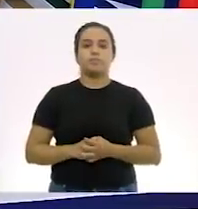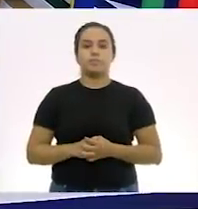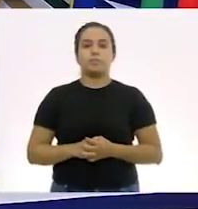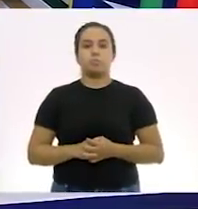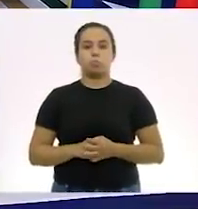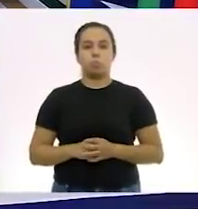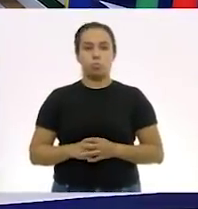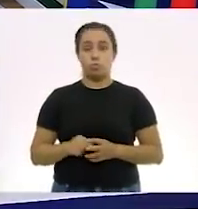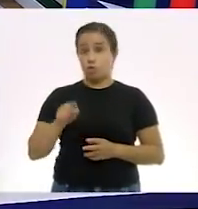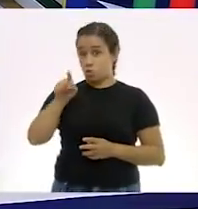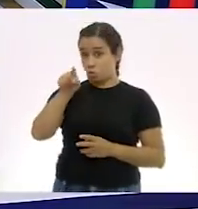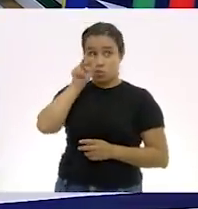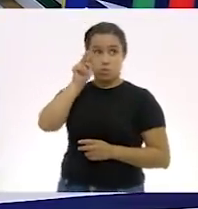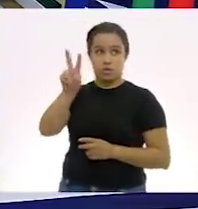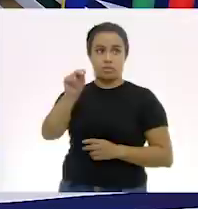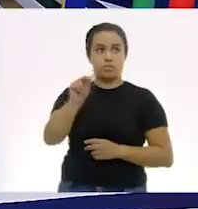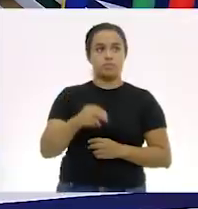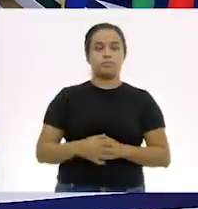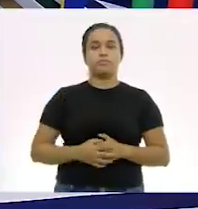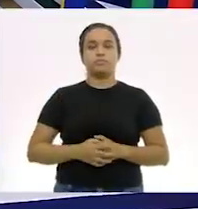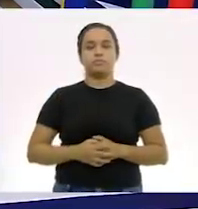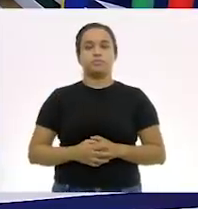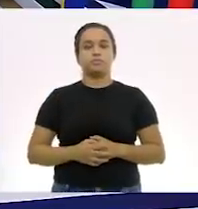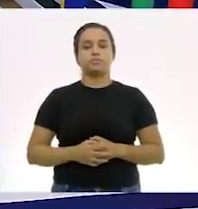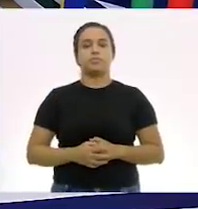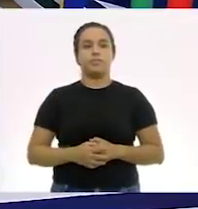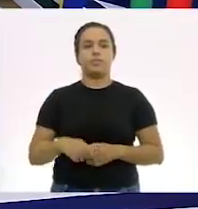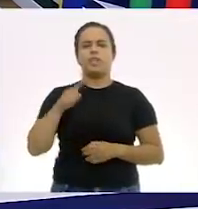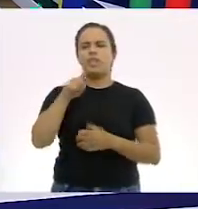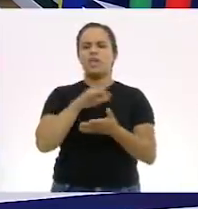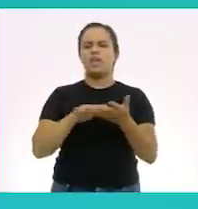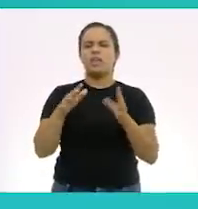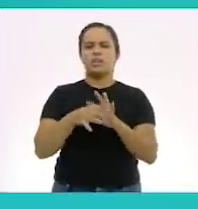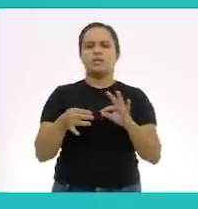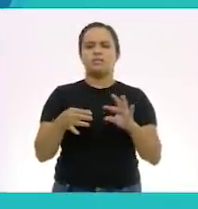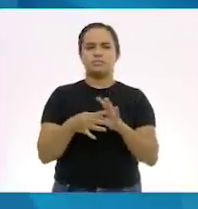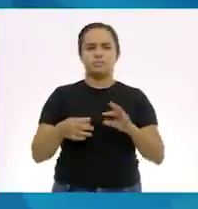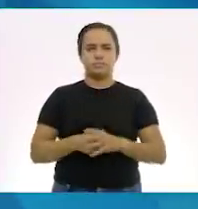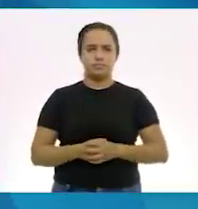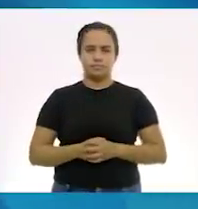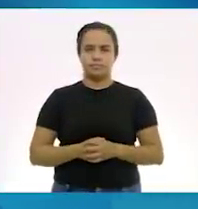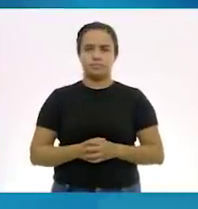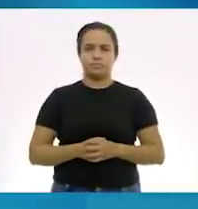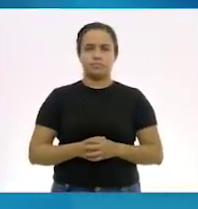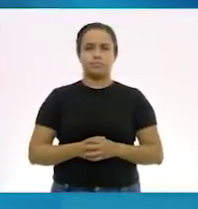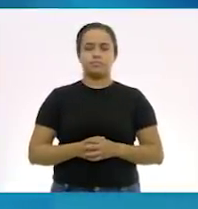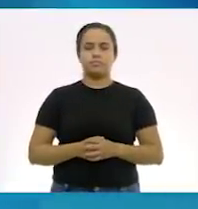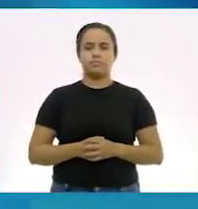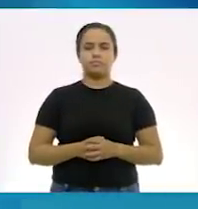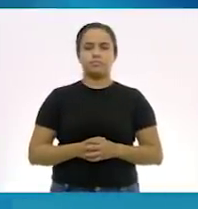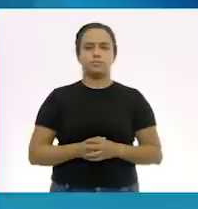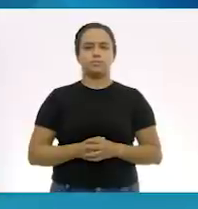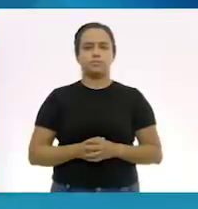¿Cuánto tiempo tienes para adivinar? 10 minutos. Ah, 10 minutos, ¿cómo crees? No, no, no. Unos, ¿qué te parece? Unos